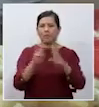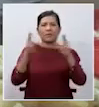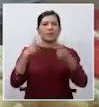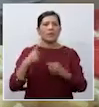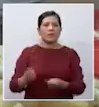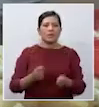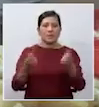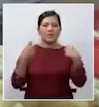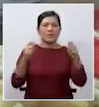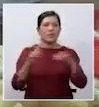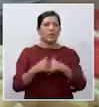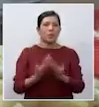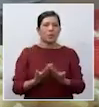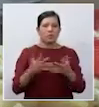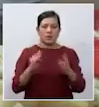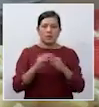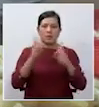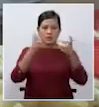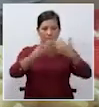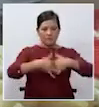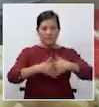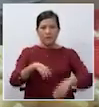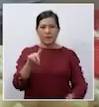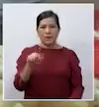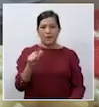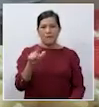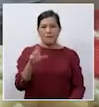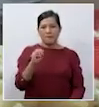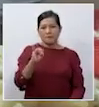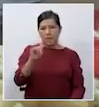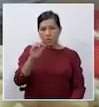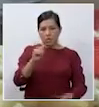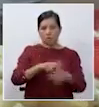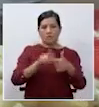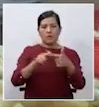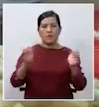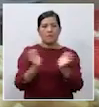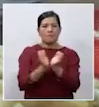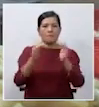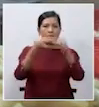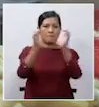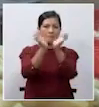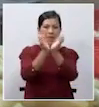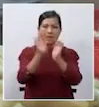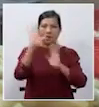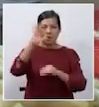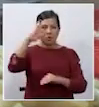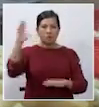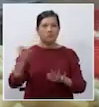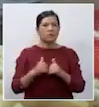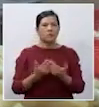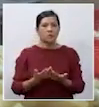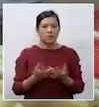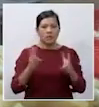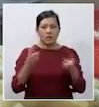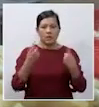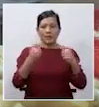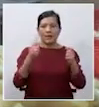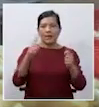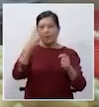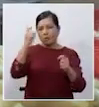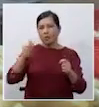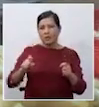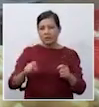trámites para las plantas de palmito y también de piña en el departamento de Cochabamba, sobre todo los trámites para